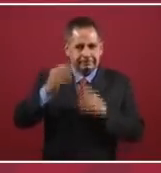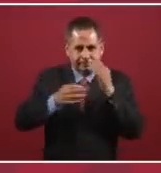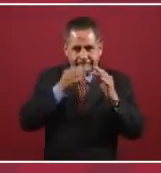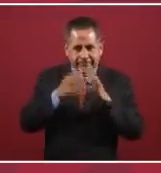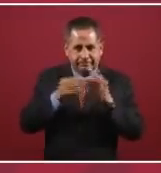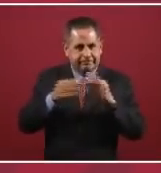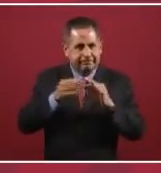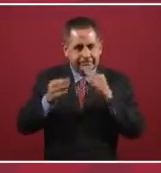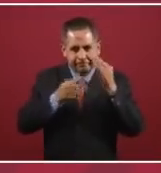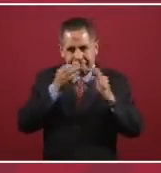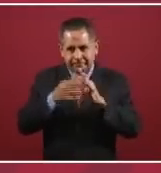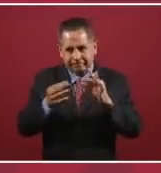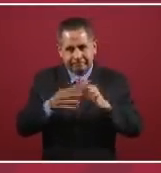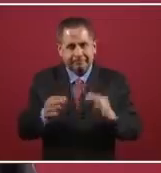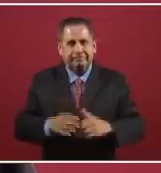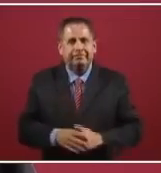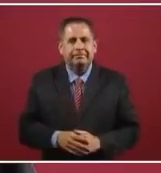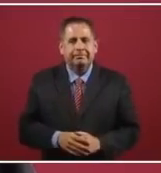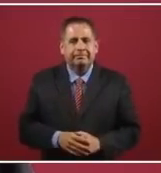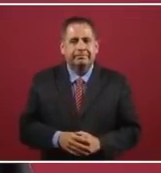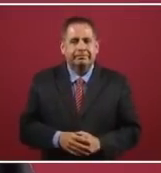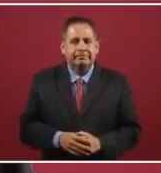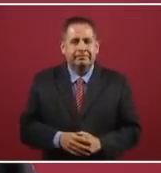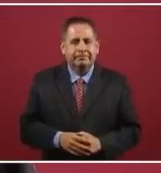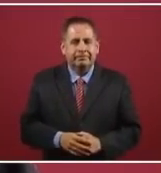Era una campaña.